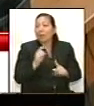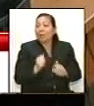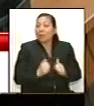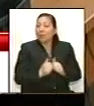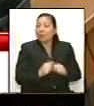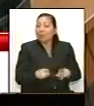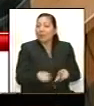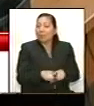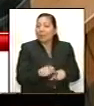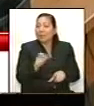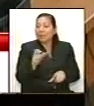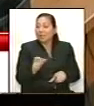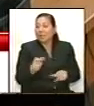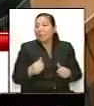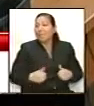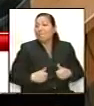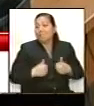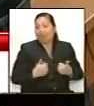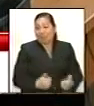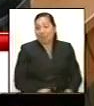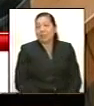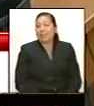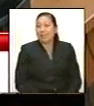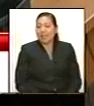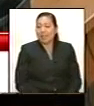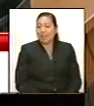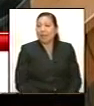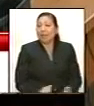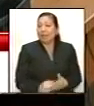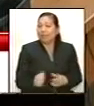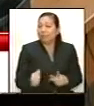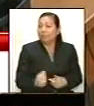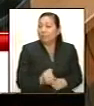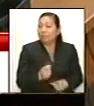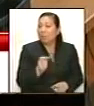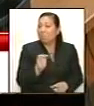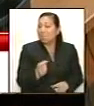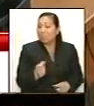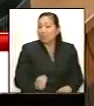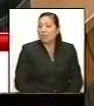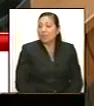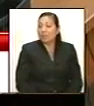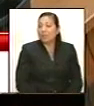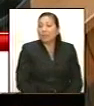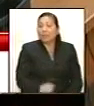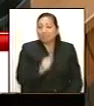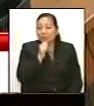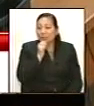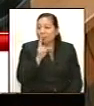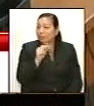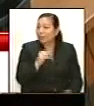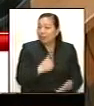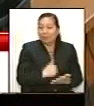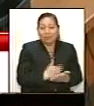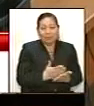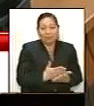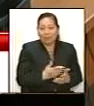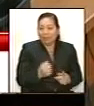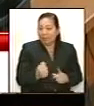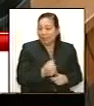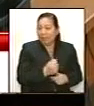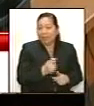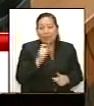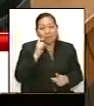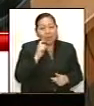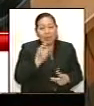acompañar también a esas personas que están viviendo ese tipo de violencia, que sean atacadas por una persona de manera anónima, no significa que no estén siendo víctimas de